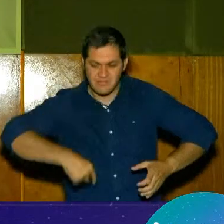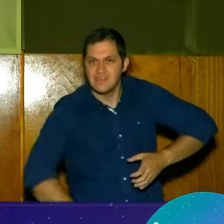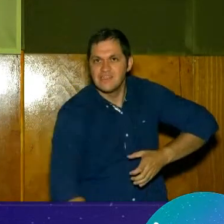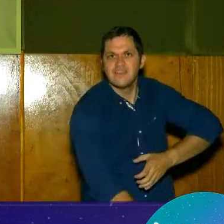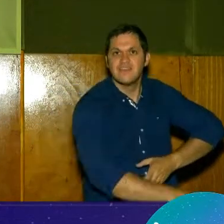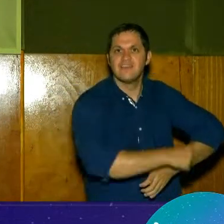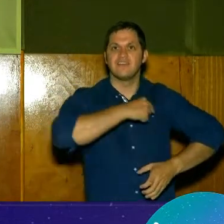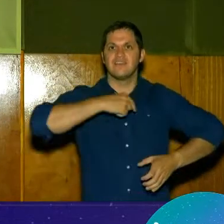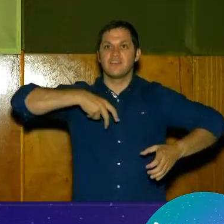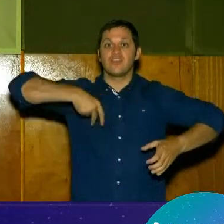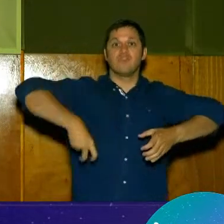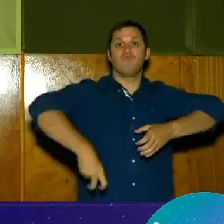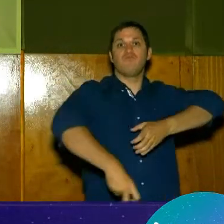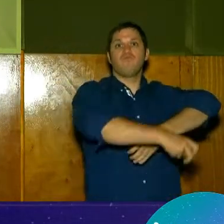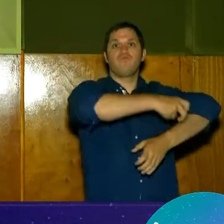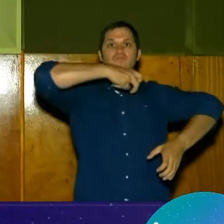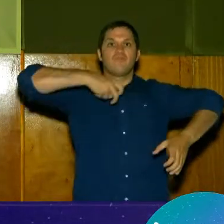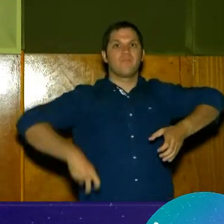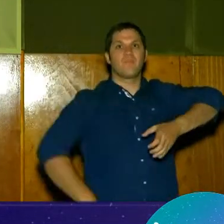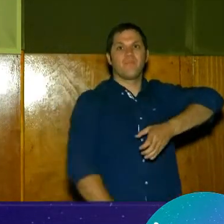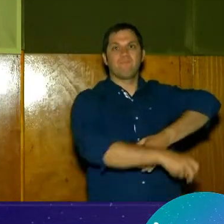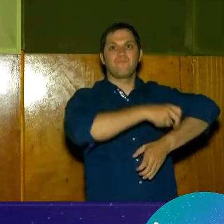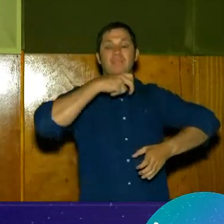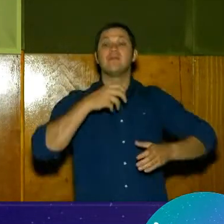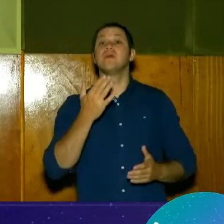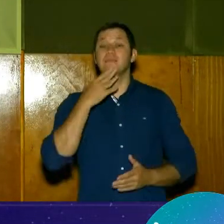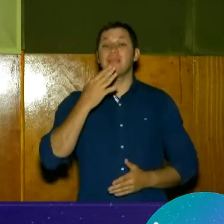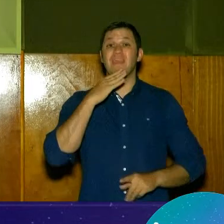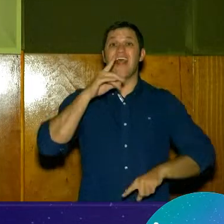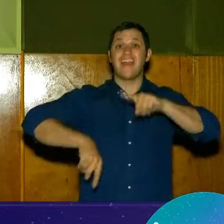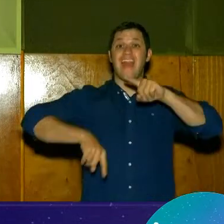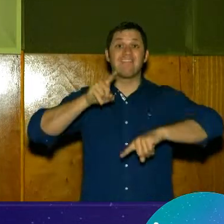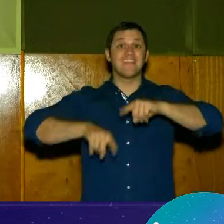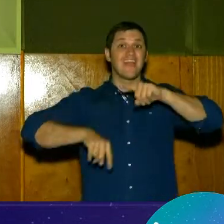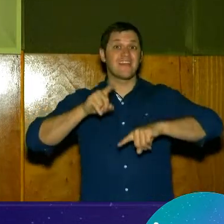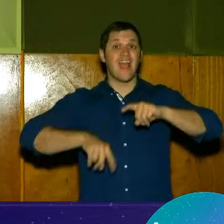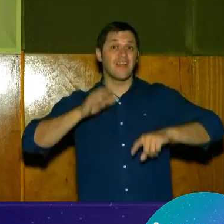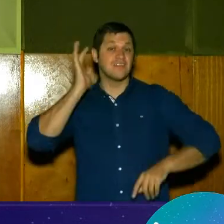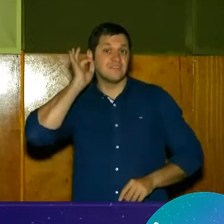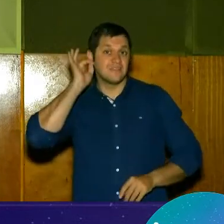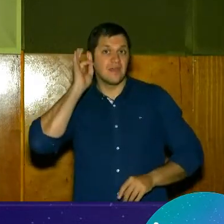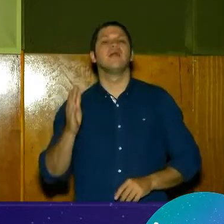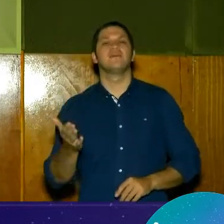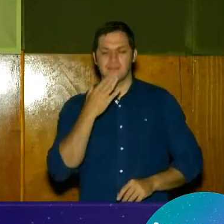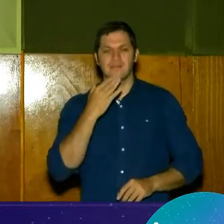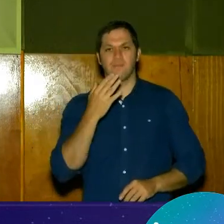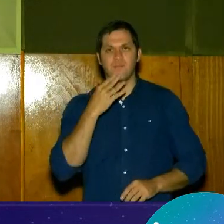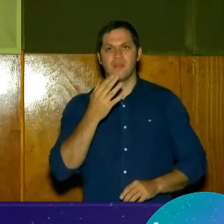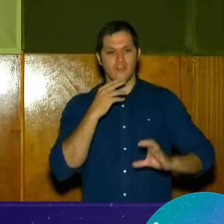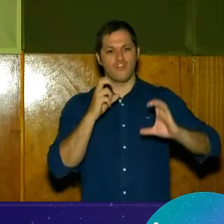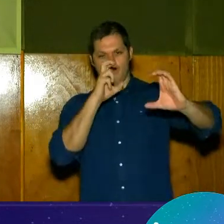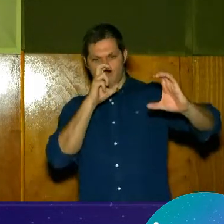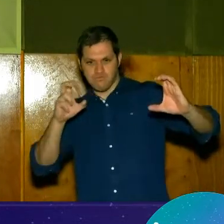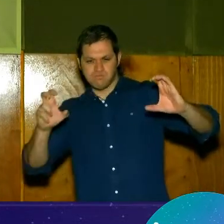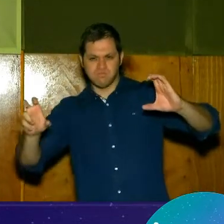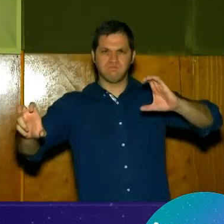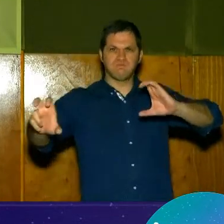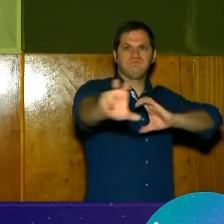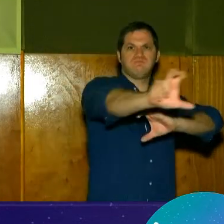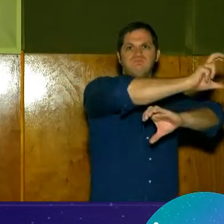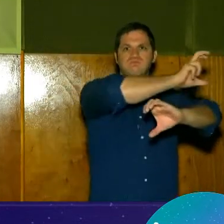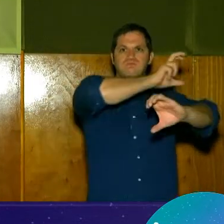alrededor del sol y el sol está en uno de sus focos la órbita de la tierra es casi un